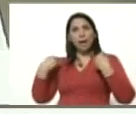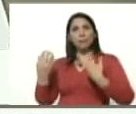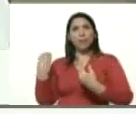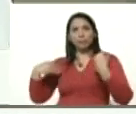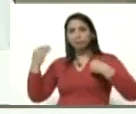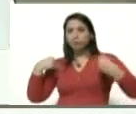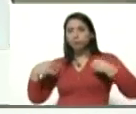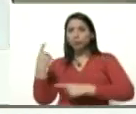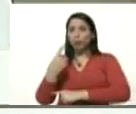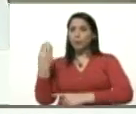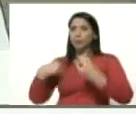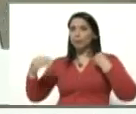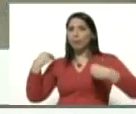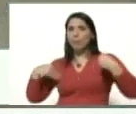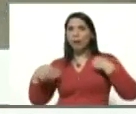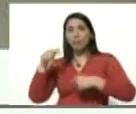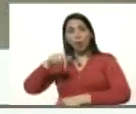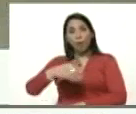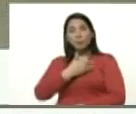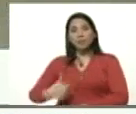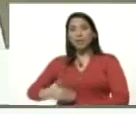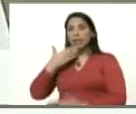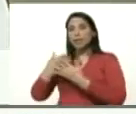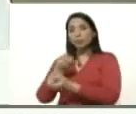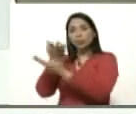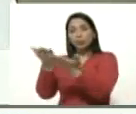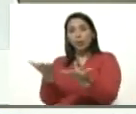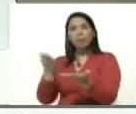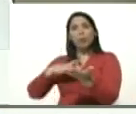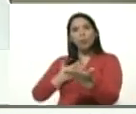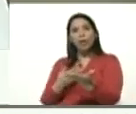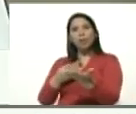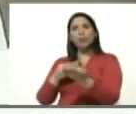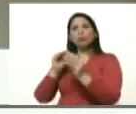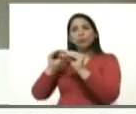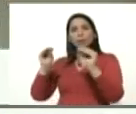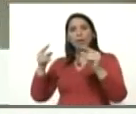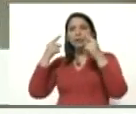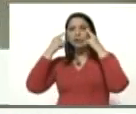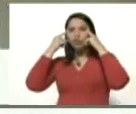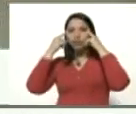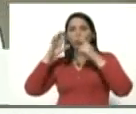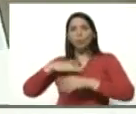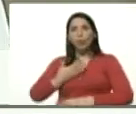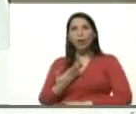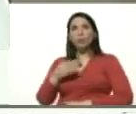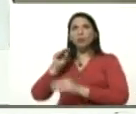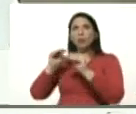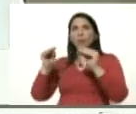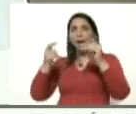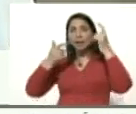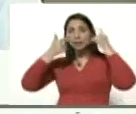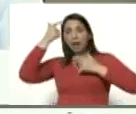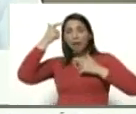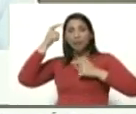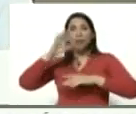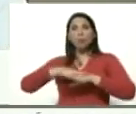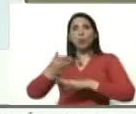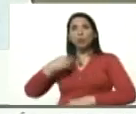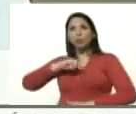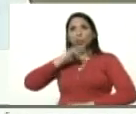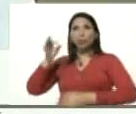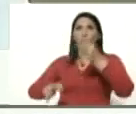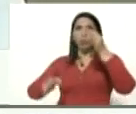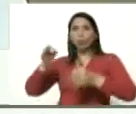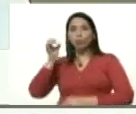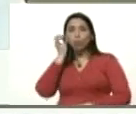solamente llamadme. Y hoy, presidente, gracias a usted, podemos llamar al chino, podemos llamar al comandante Chávez porque estamos en lo justo.